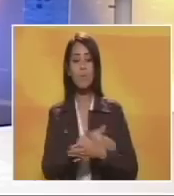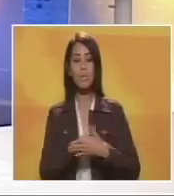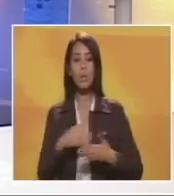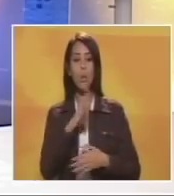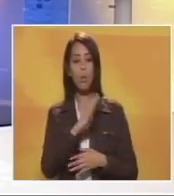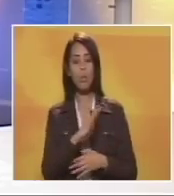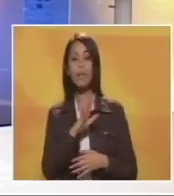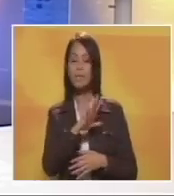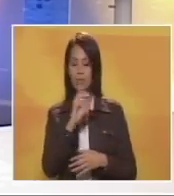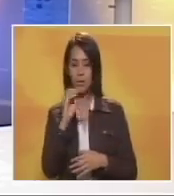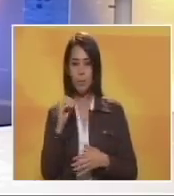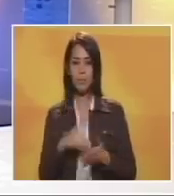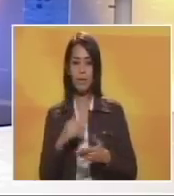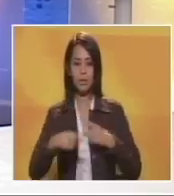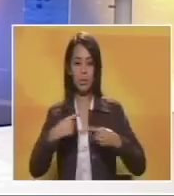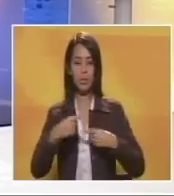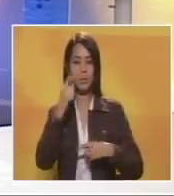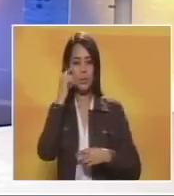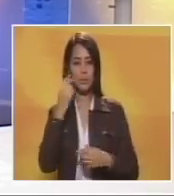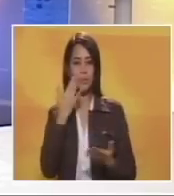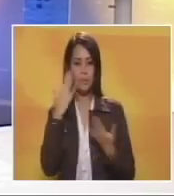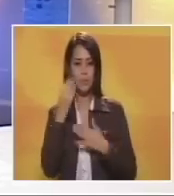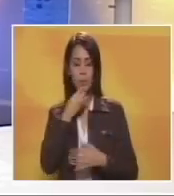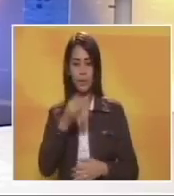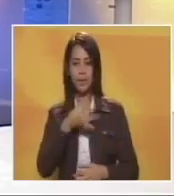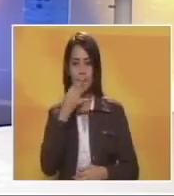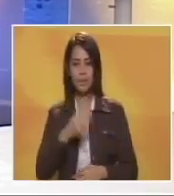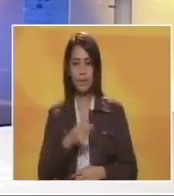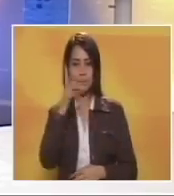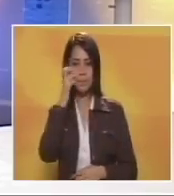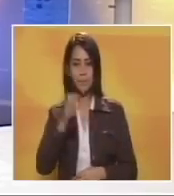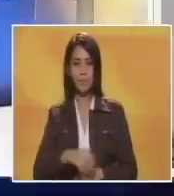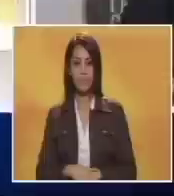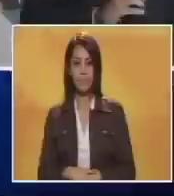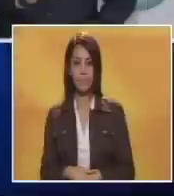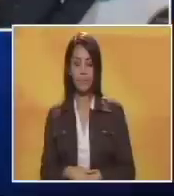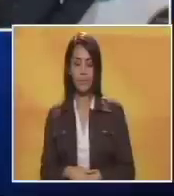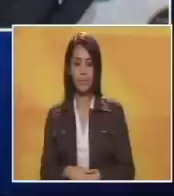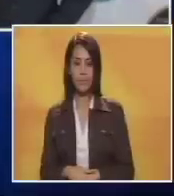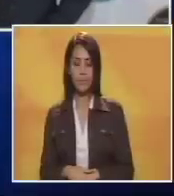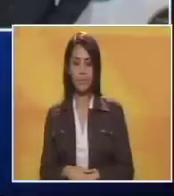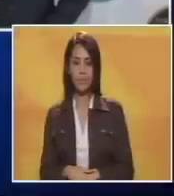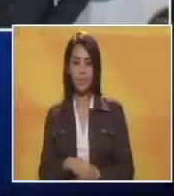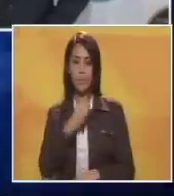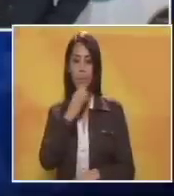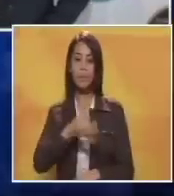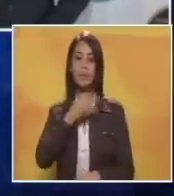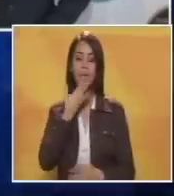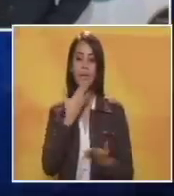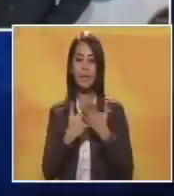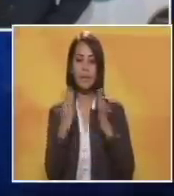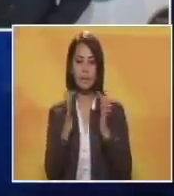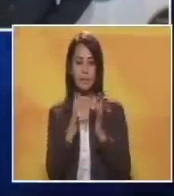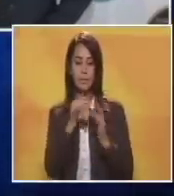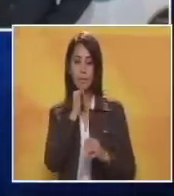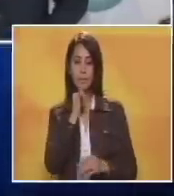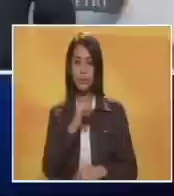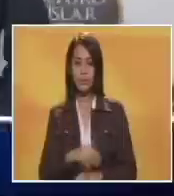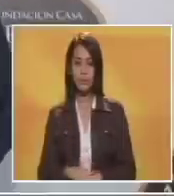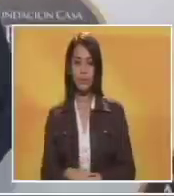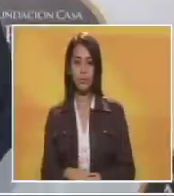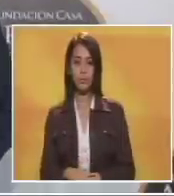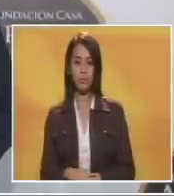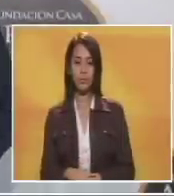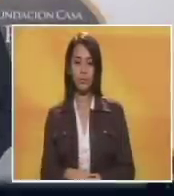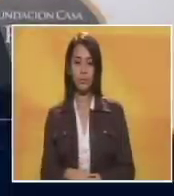1.500.000 barriles diarios. Ángel López nos amplía la información. Buenas tardes, Ángel. Te escuchamos. Amigos, buenas tardes. Gracias por este contacto informativo